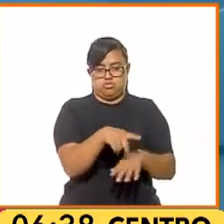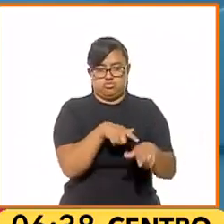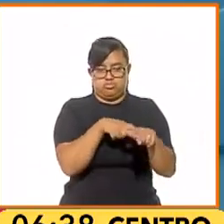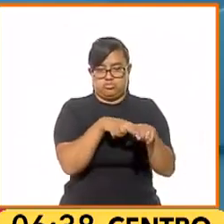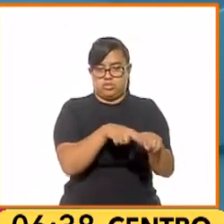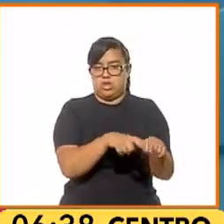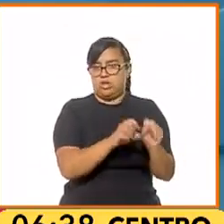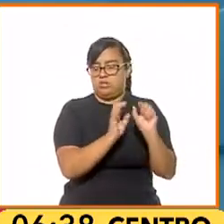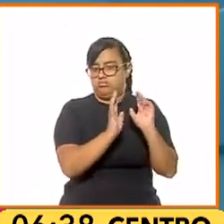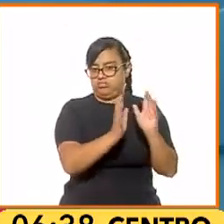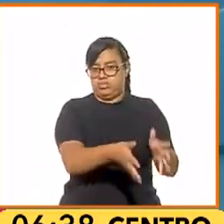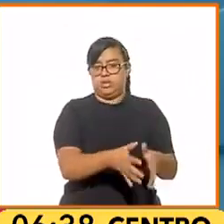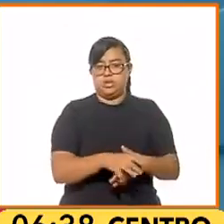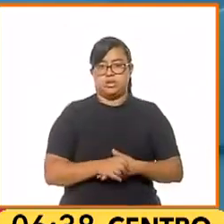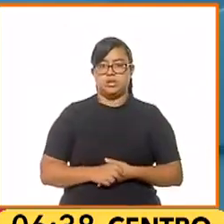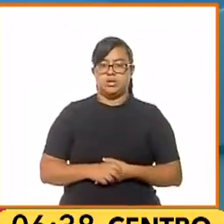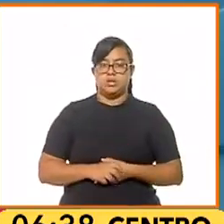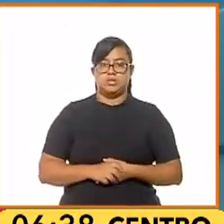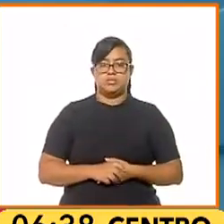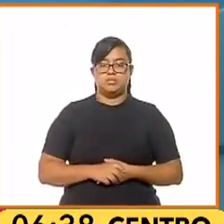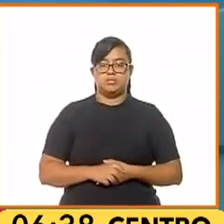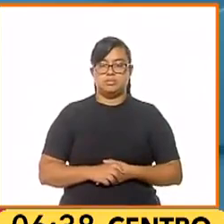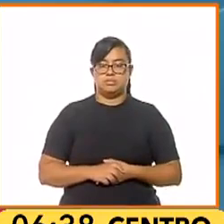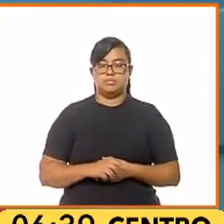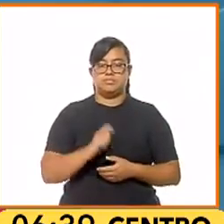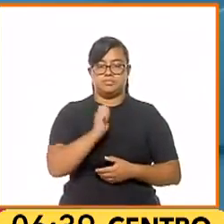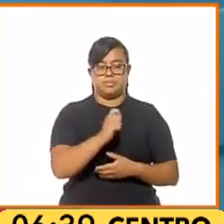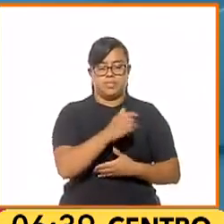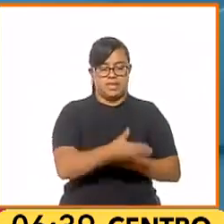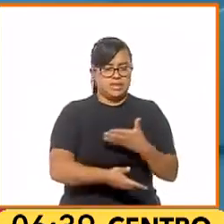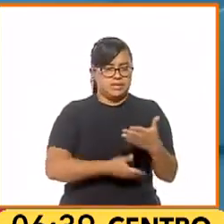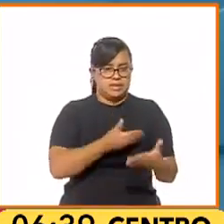Mantiene el gran concepto de servicio